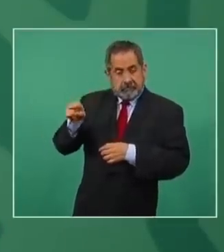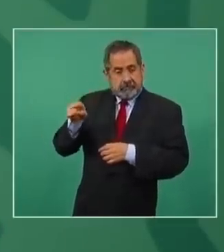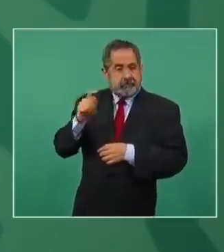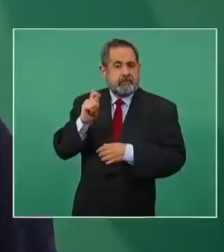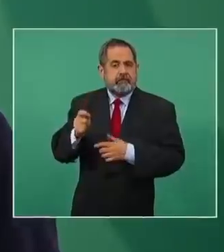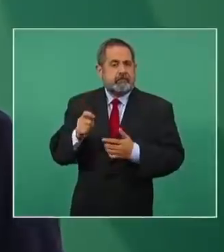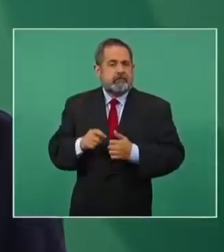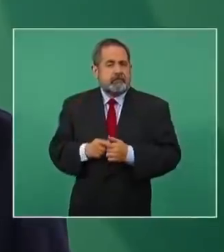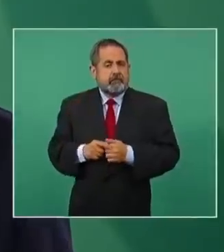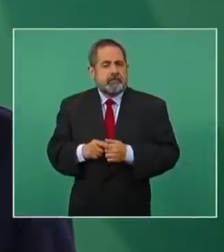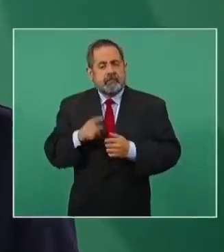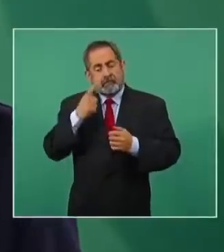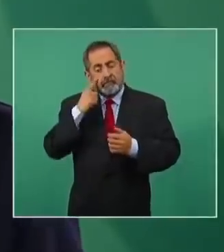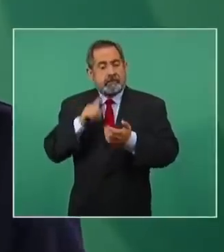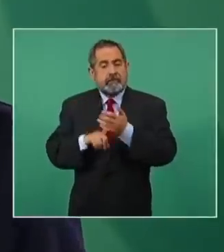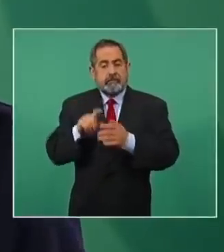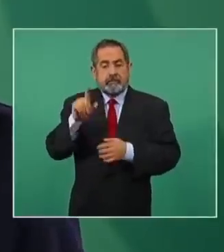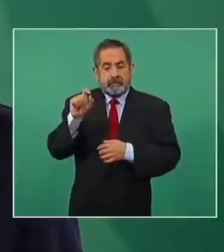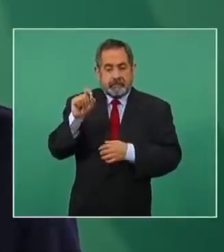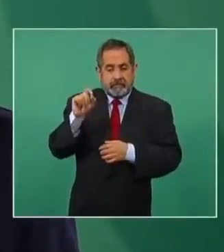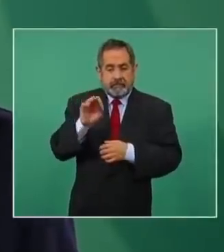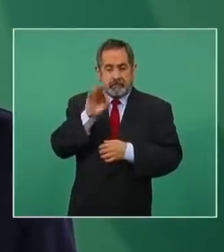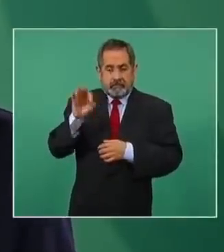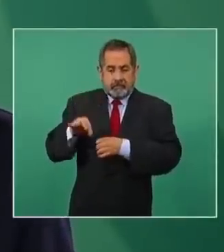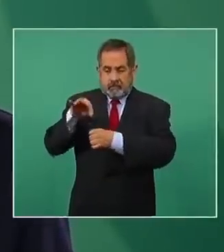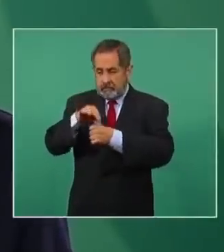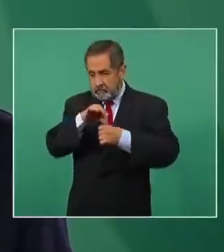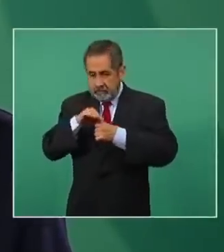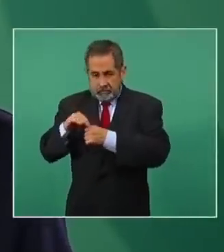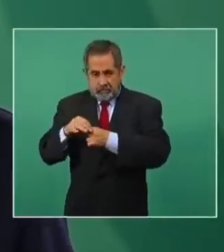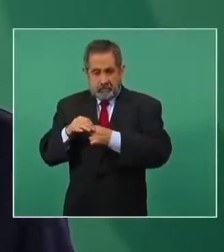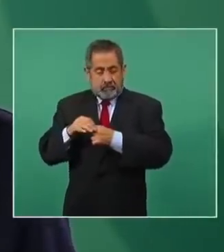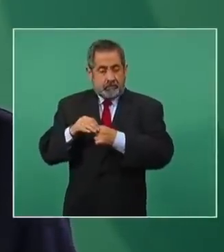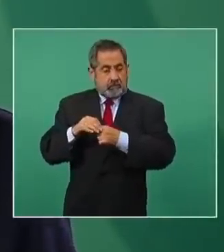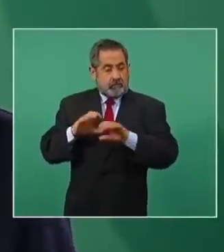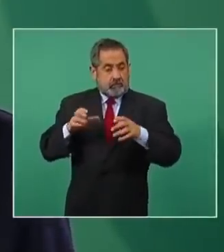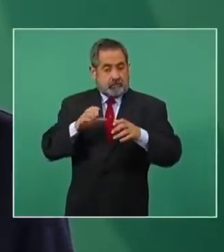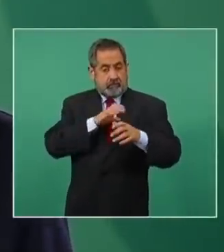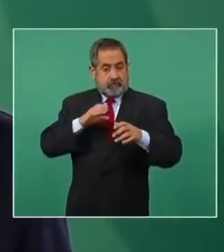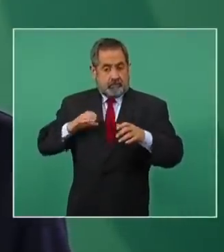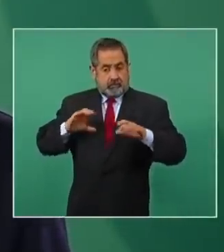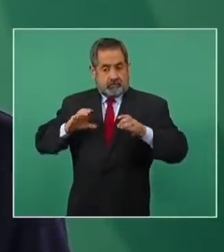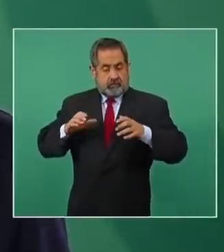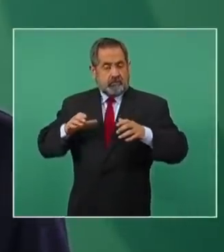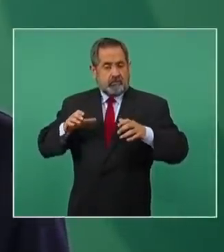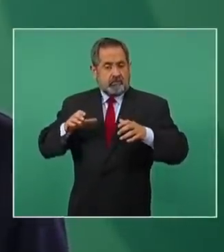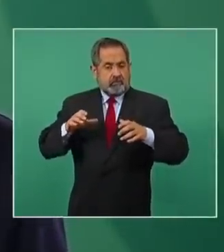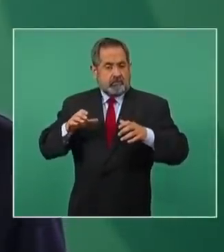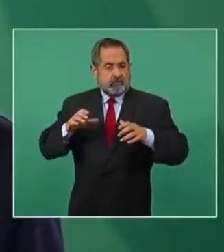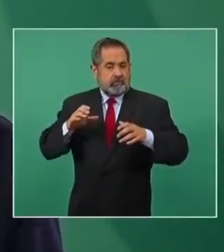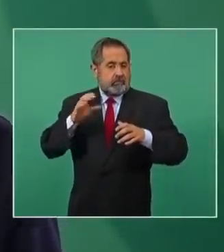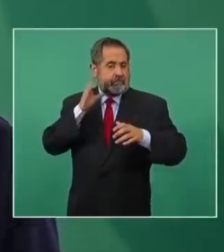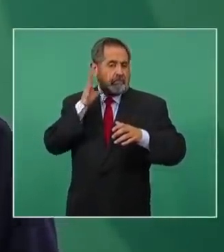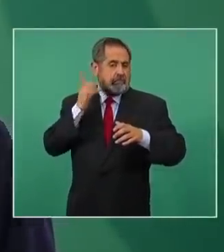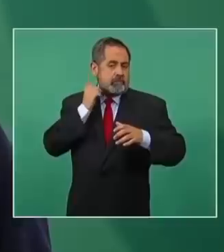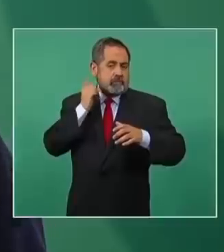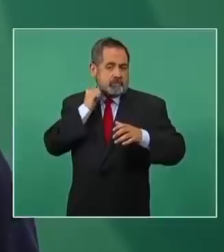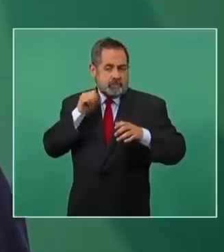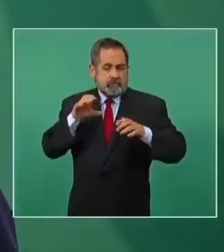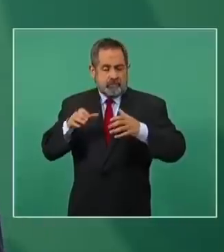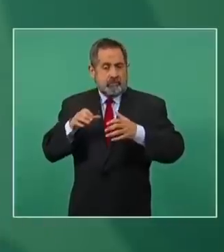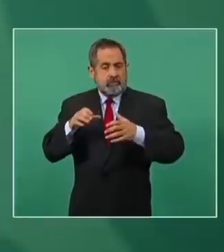con el 20 por ciento de los votos del Congreso, 20 por ciento,